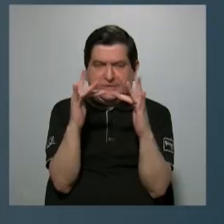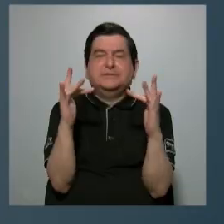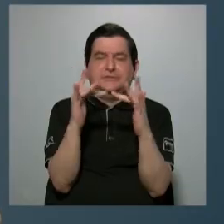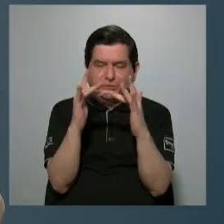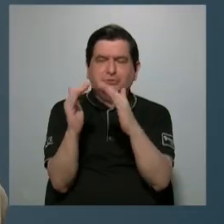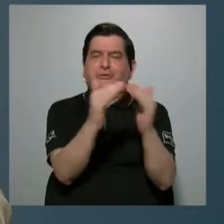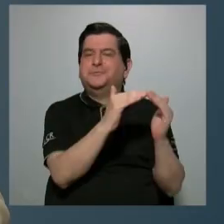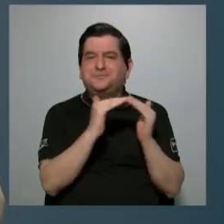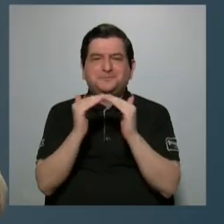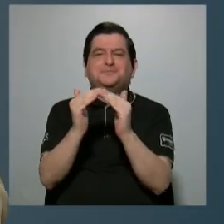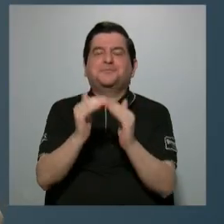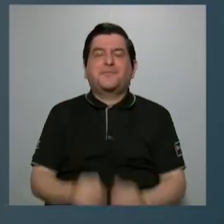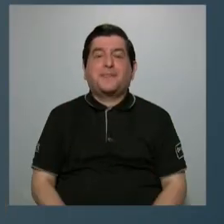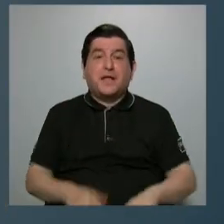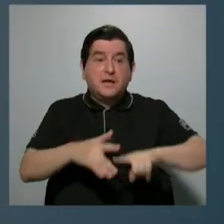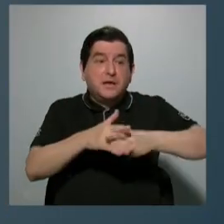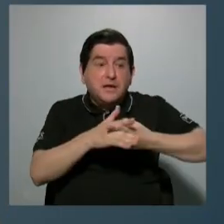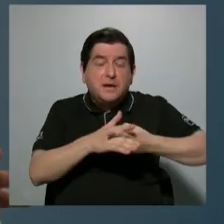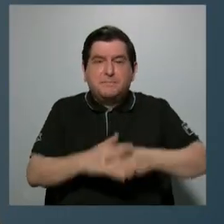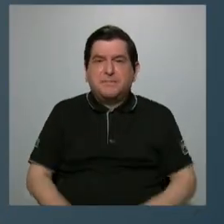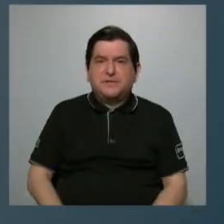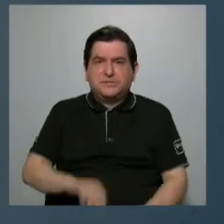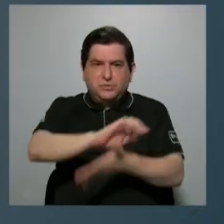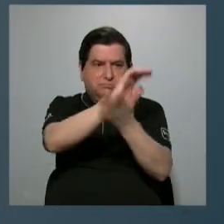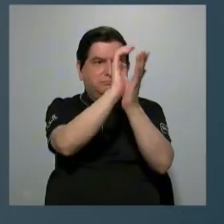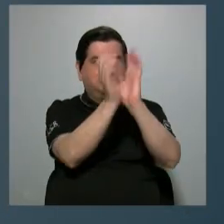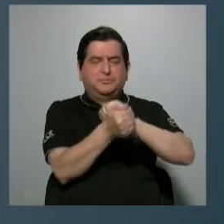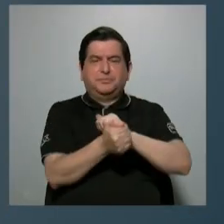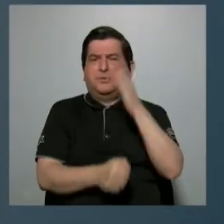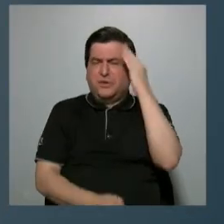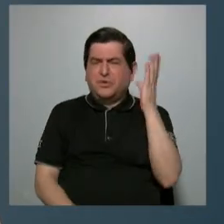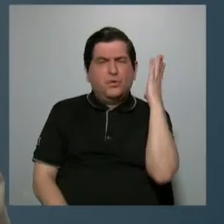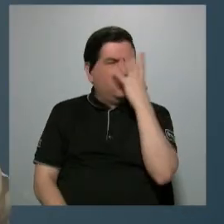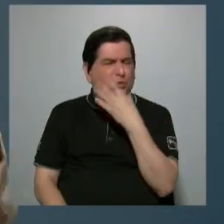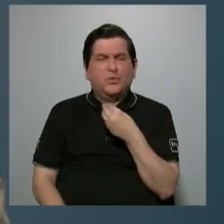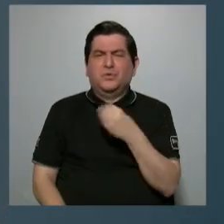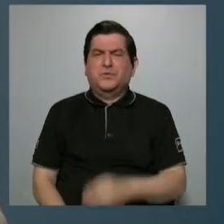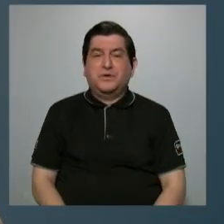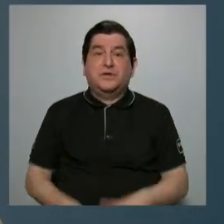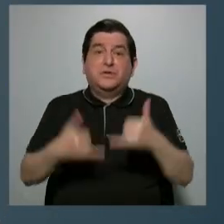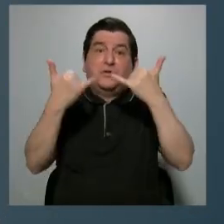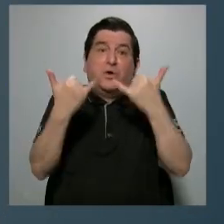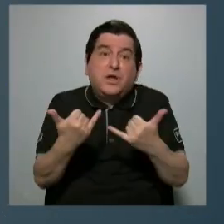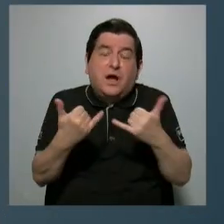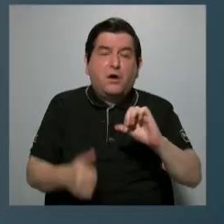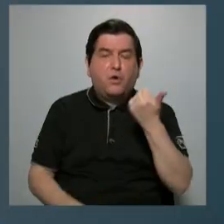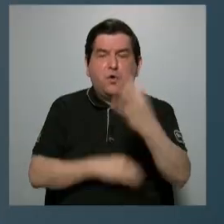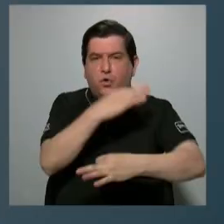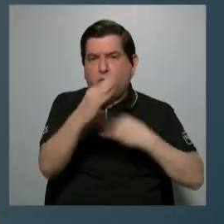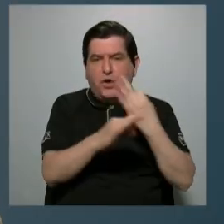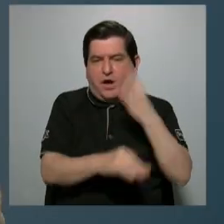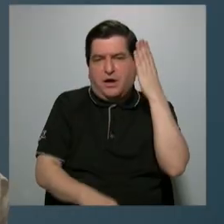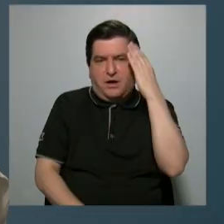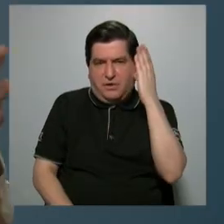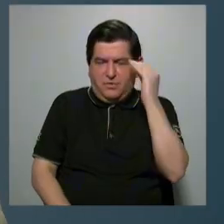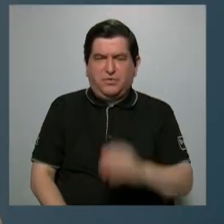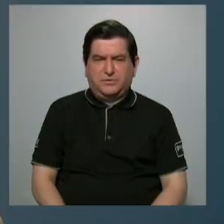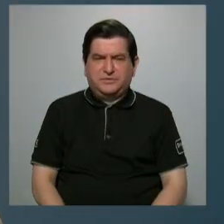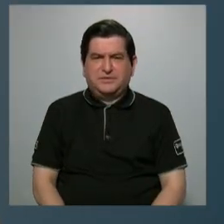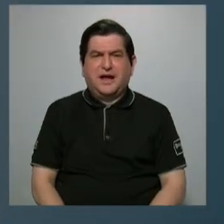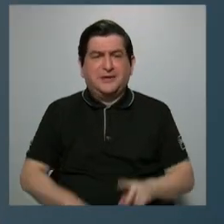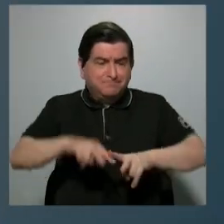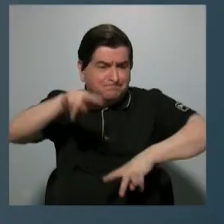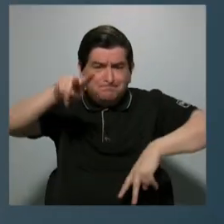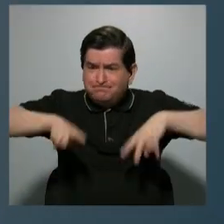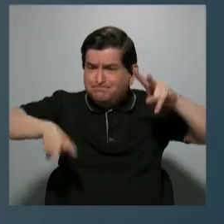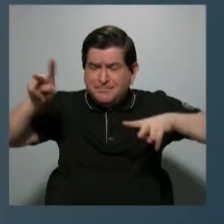la ciudad, y eso empezó a mover las transformaciones. Es una experiencia muy linda, y bueno, y ahora hay otro tipo de experiencias. Entonces tuvimos una variedad,